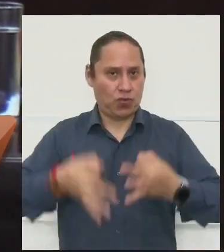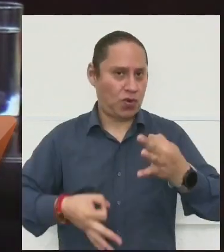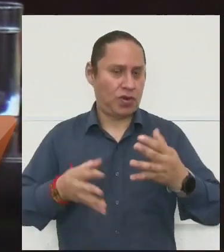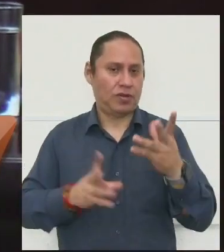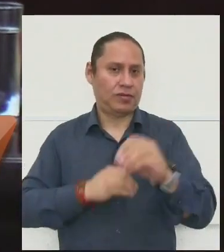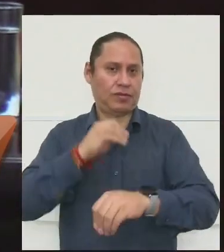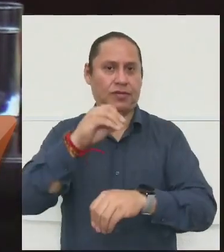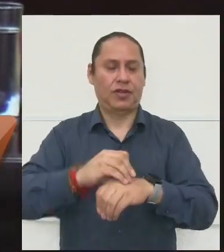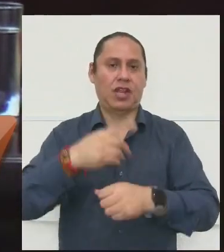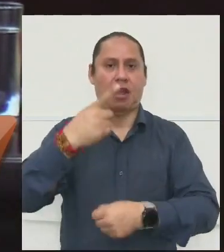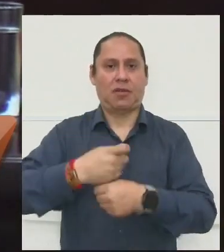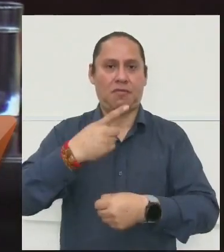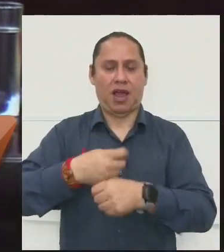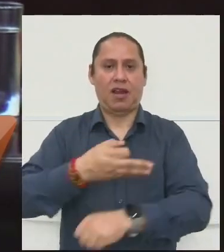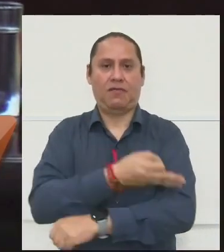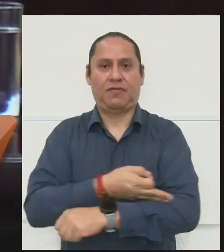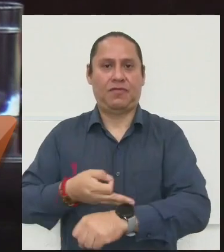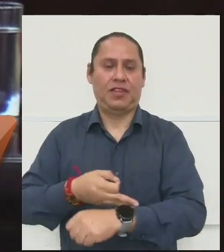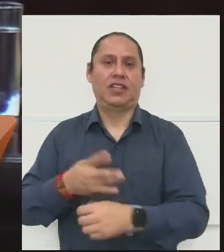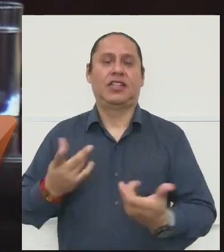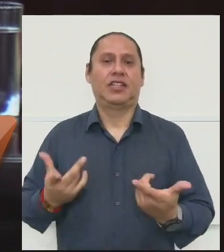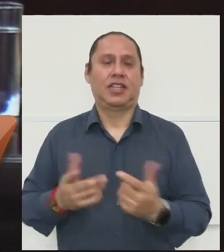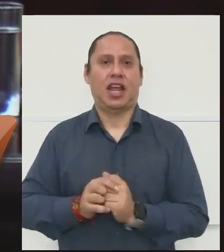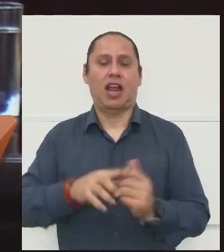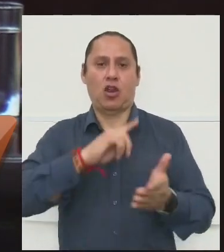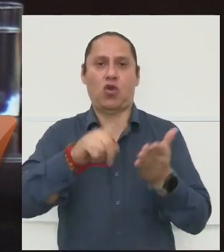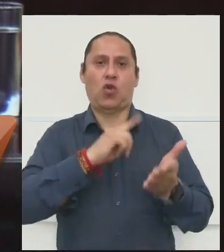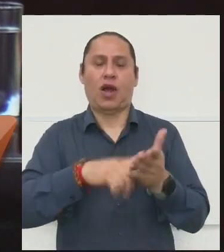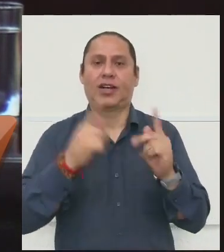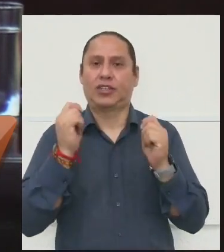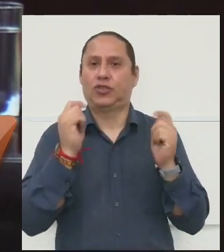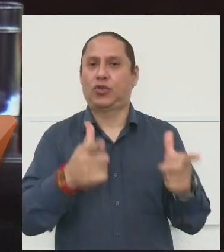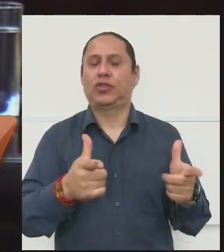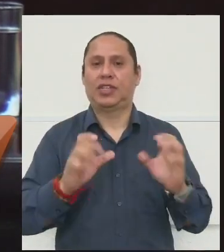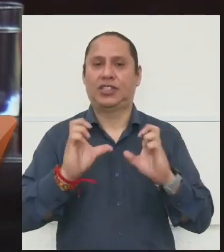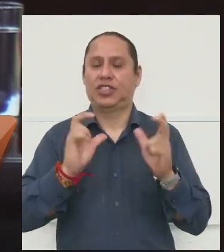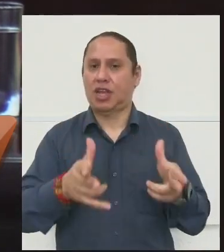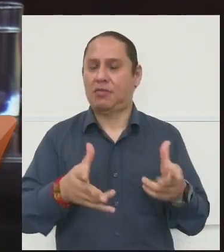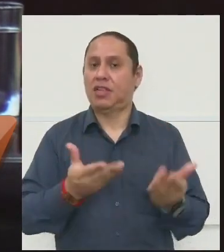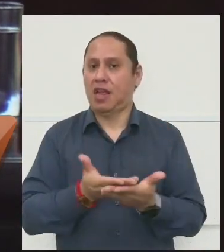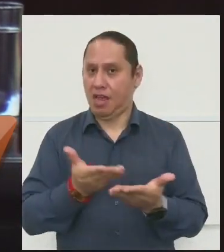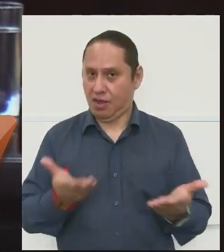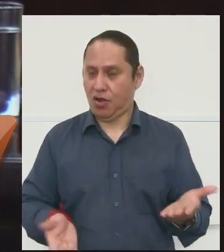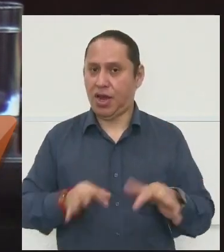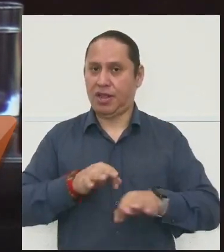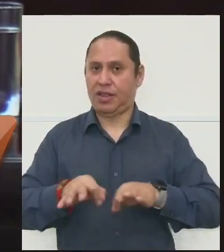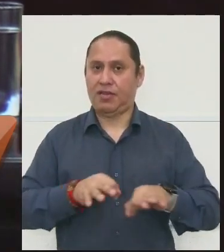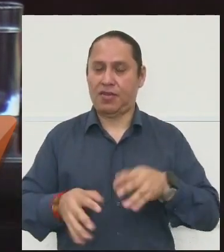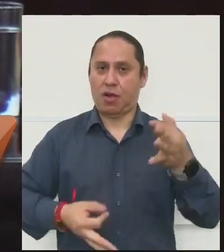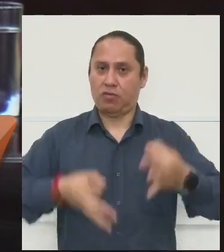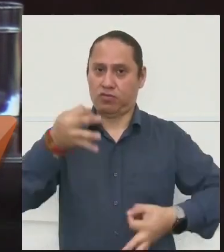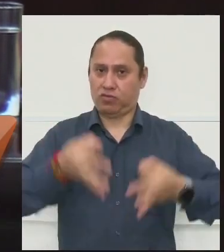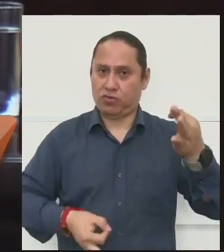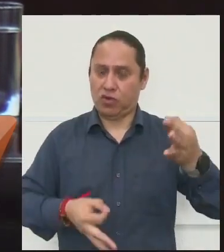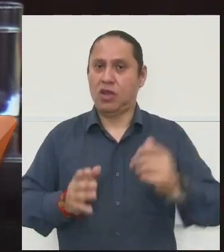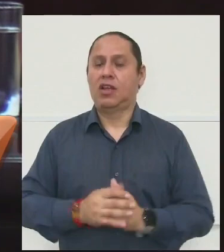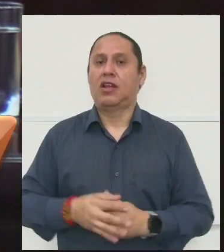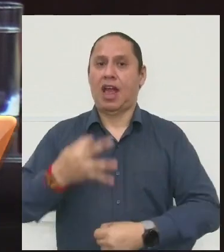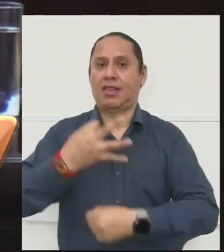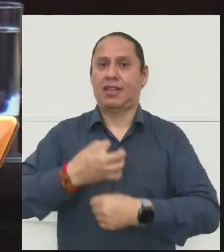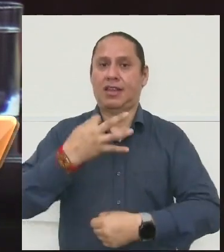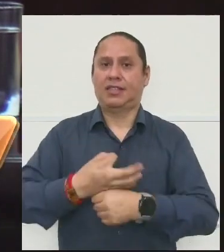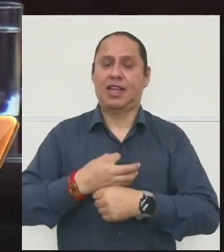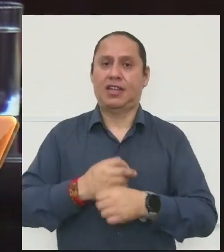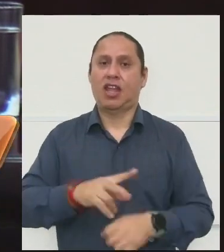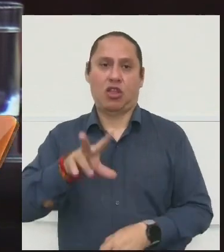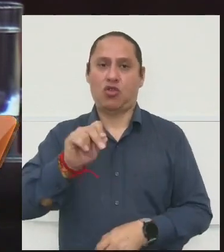juzgado primero de lo familiar del distrito judicial de tuxla Chiapas actualmente jueza adscrita al juzgado tercero